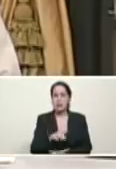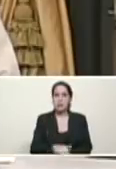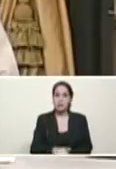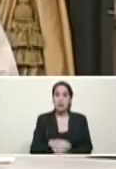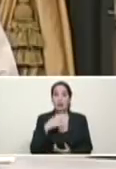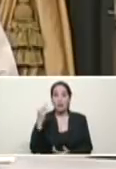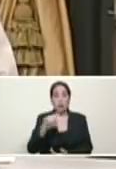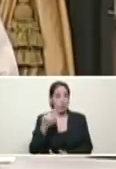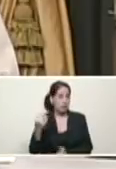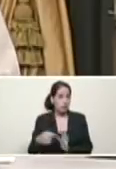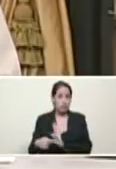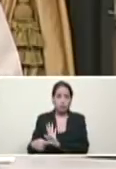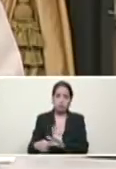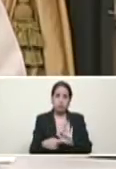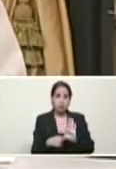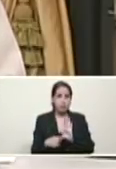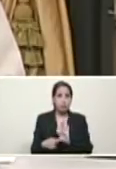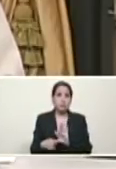verdad es la verdad.